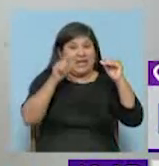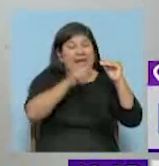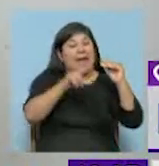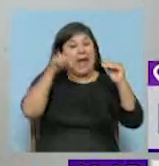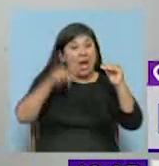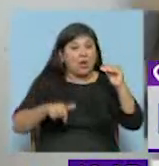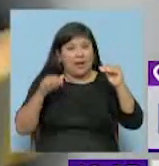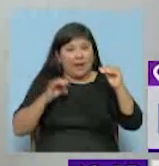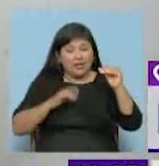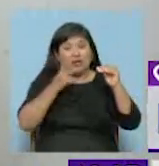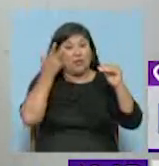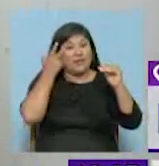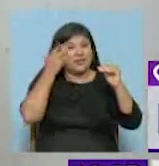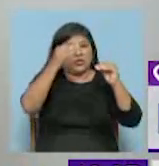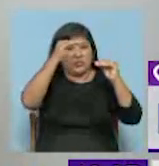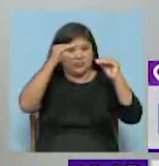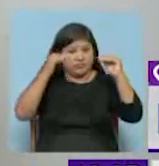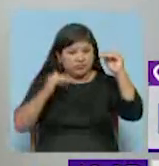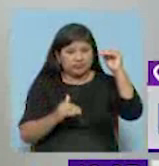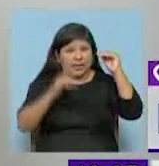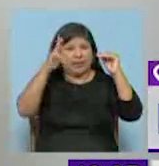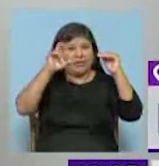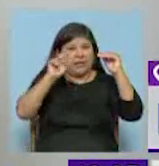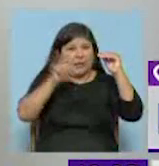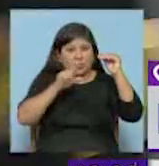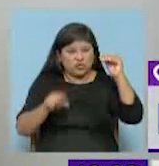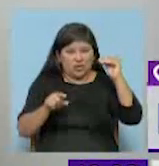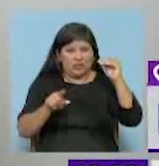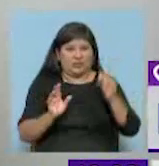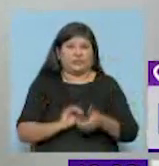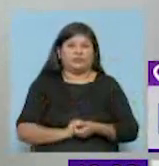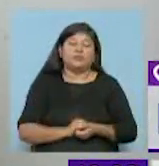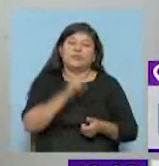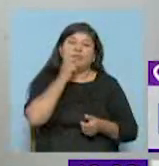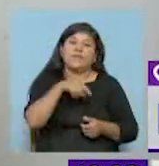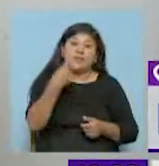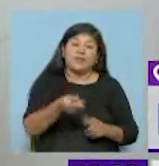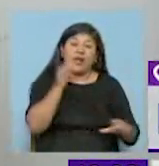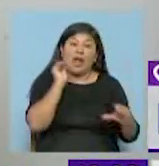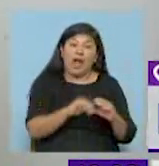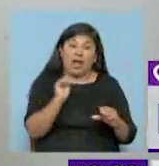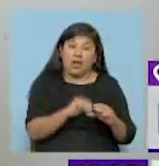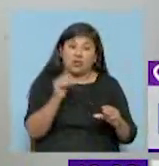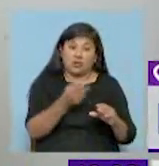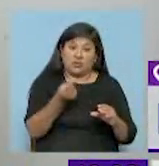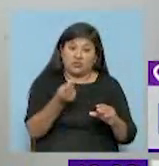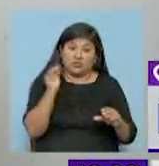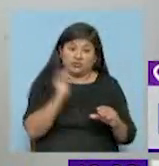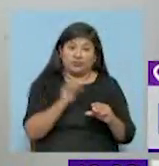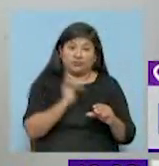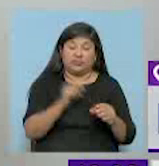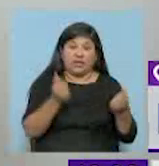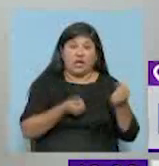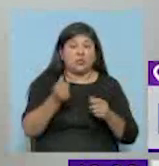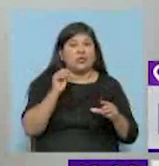septiembre último. Bien, con respecto a los planes de ahorro, ¿también van en caída? Sí, la industria de planes de ahorro, como le llamamos nosotros,